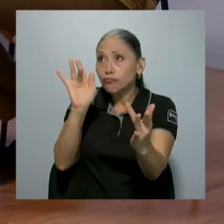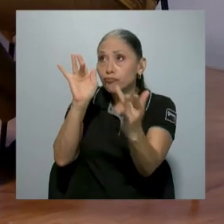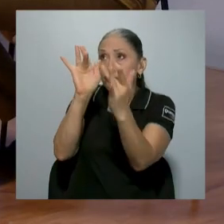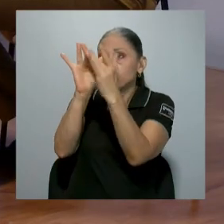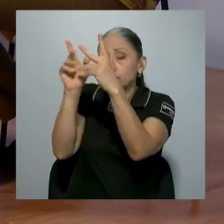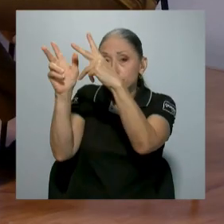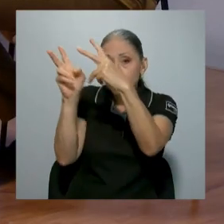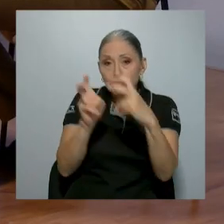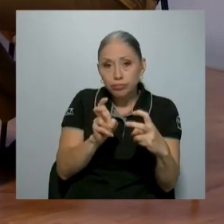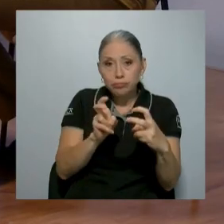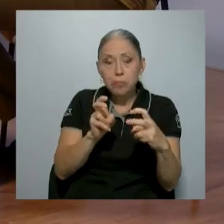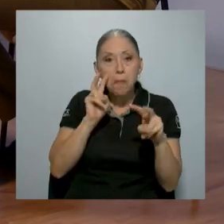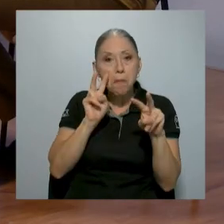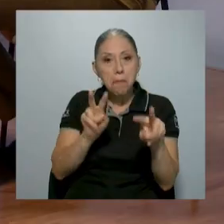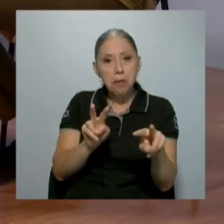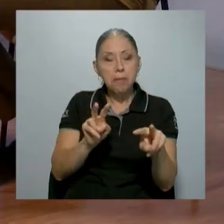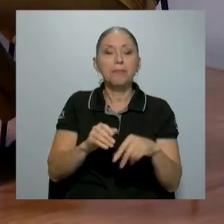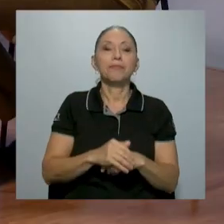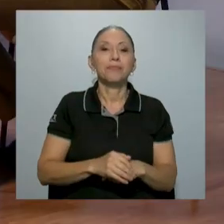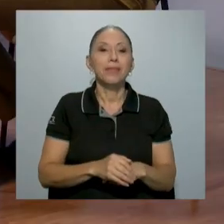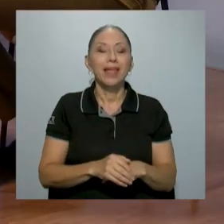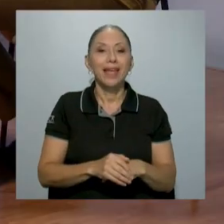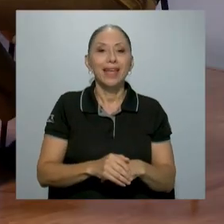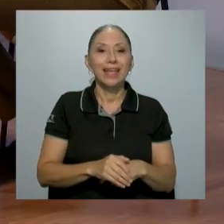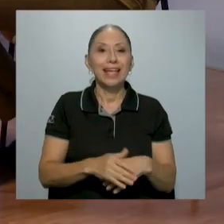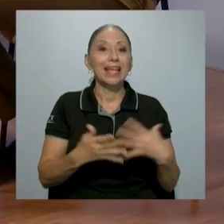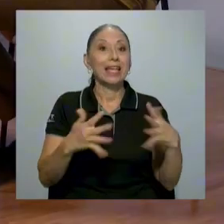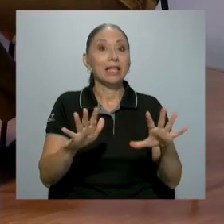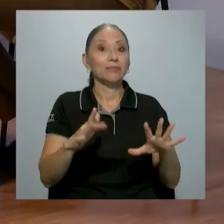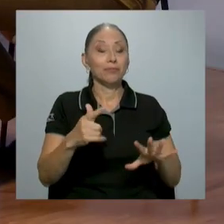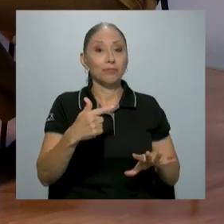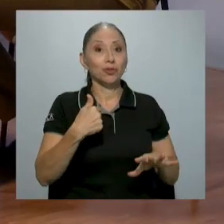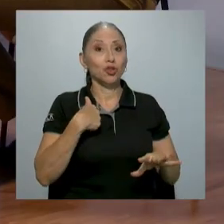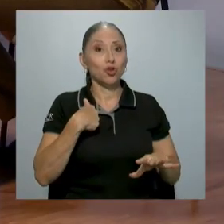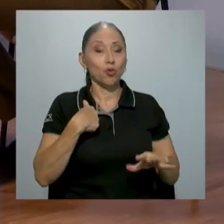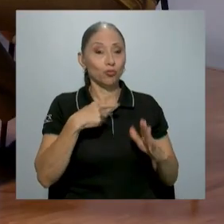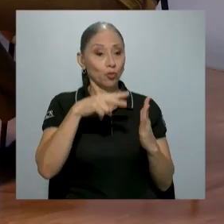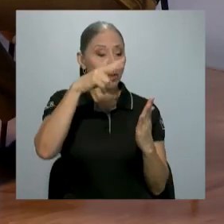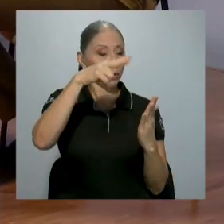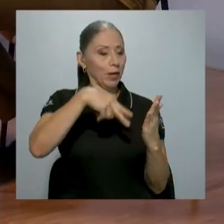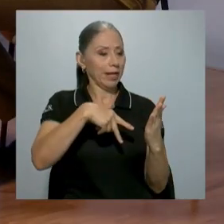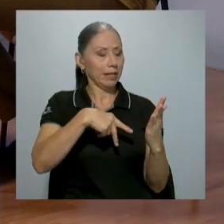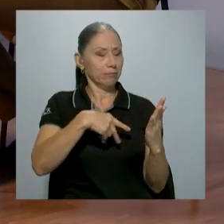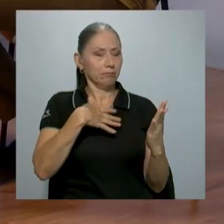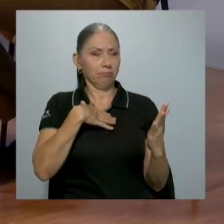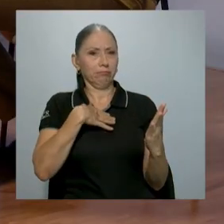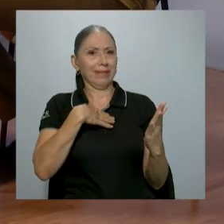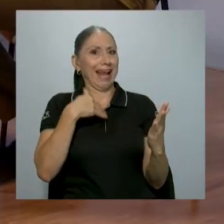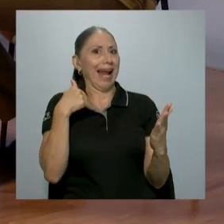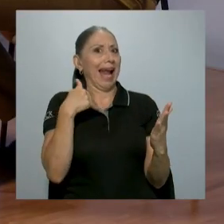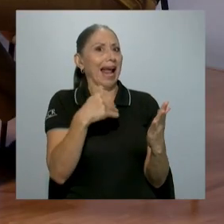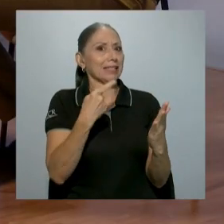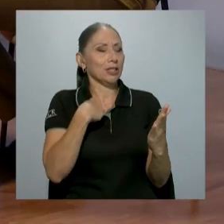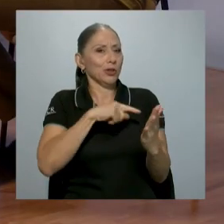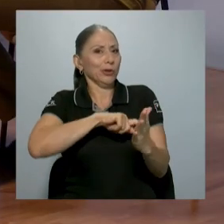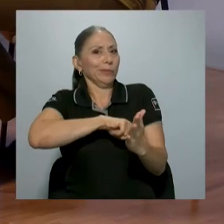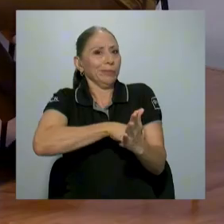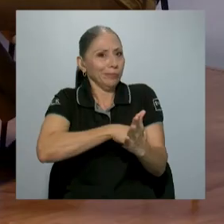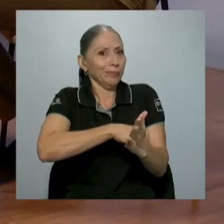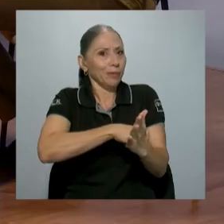decir es que casi me pellizqué cuando leí el informe porque lo usaron usando